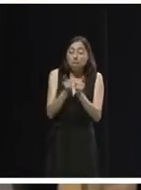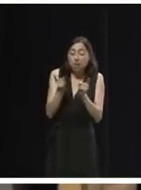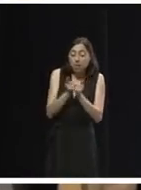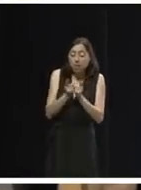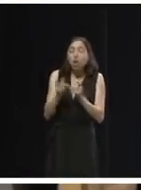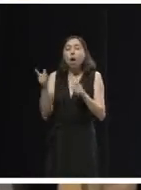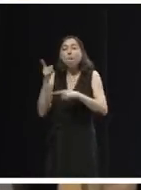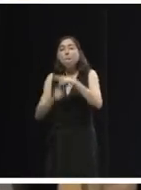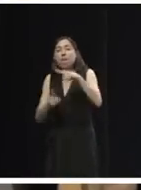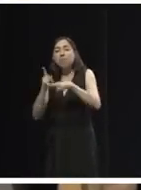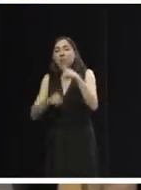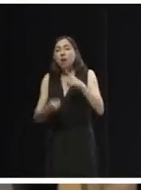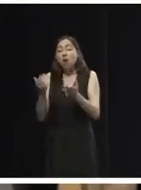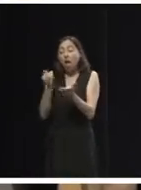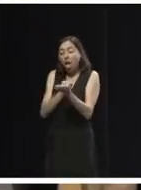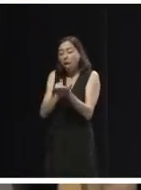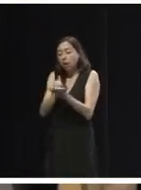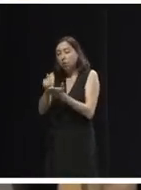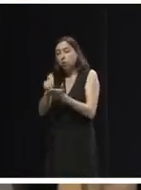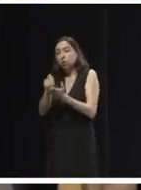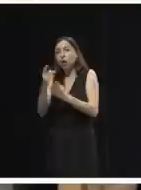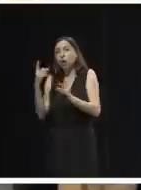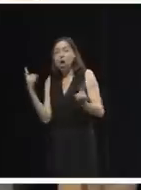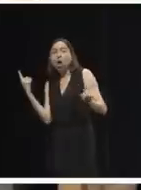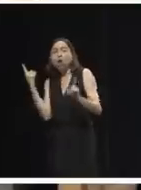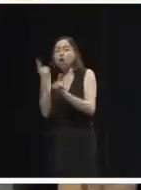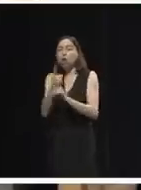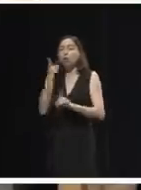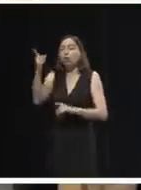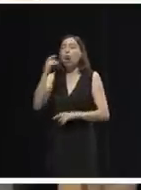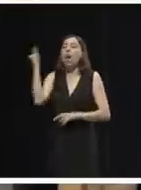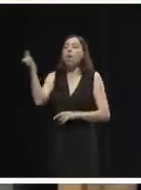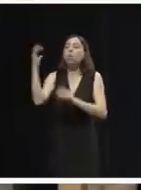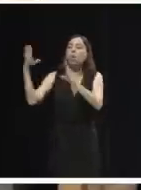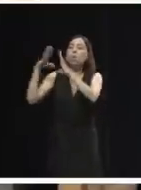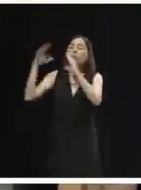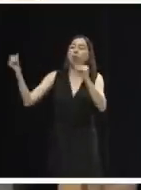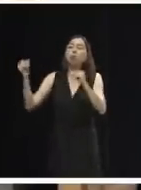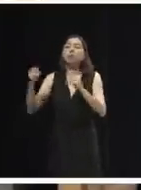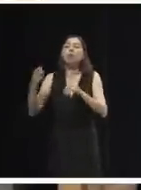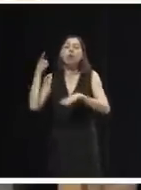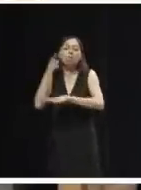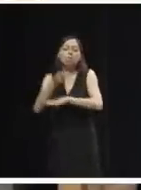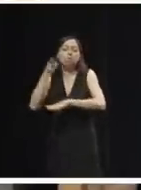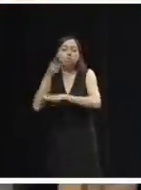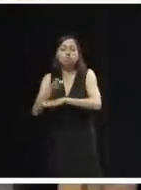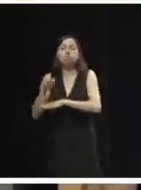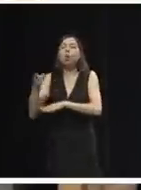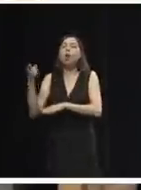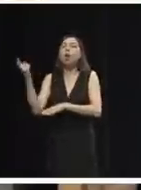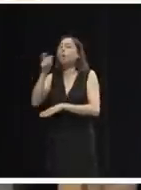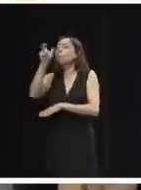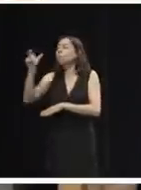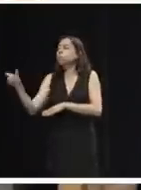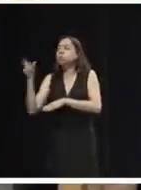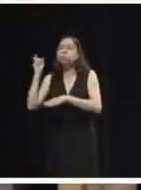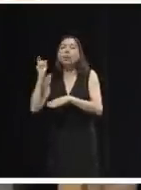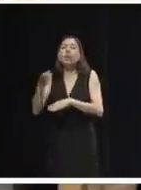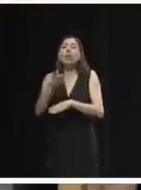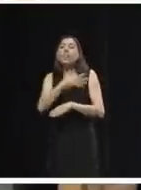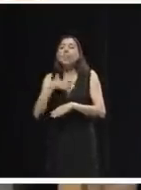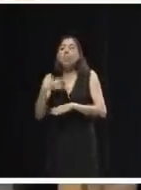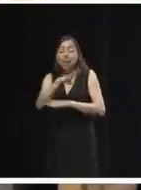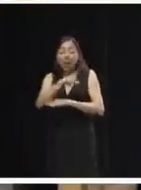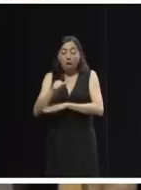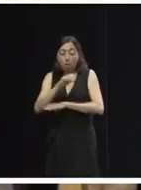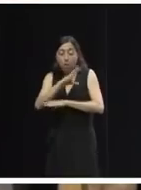agricultores frente a la carcundia de la Junta de Andalucía y a los carroñeros que se quieren apropiar de los, bien,